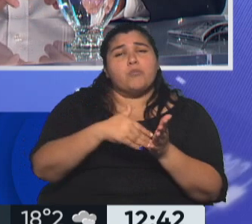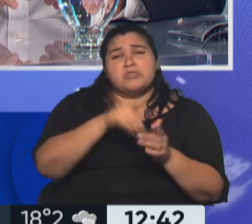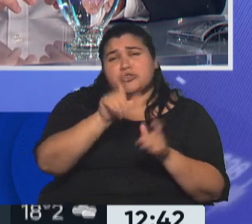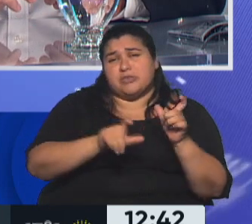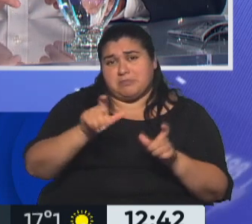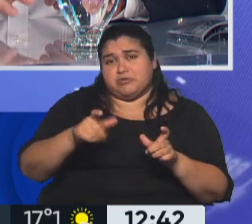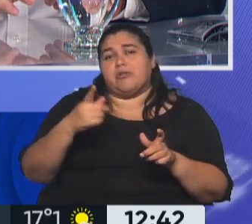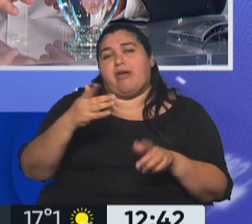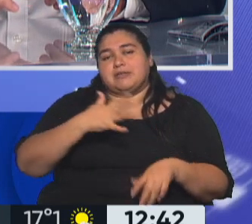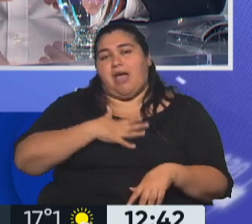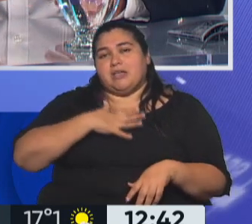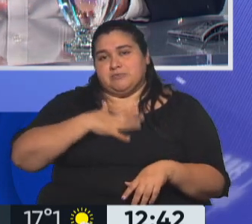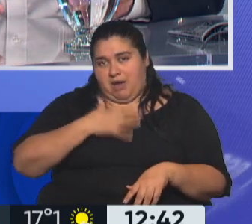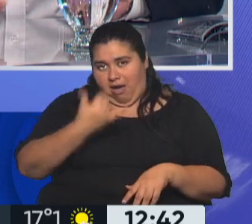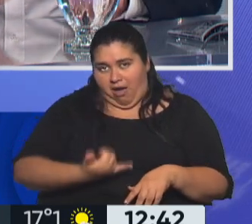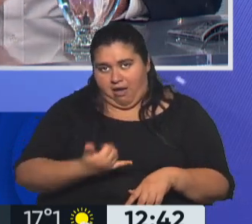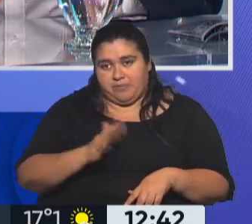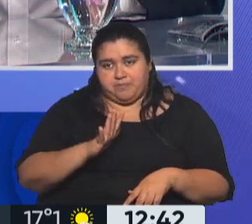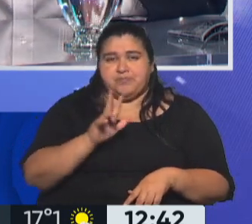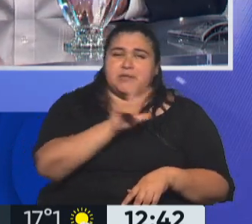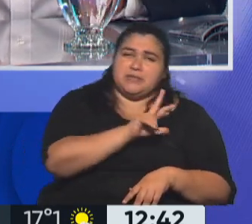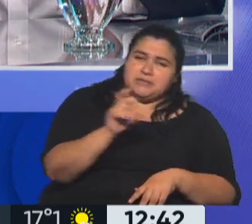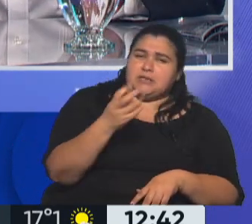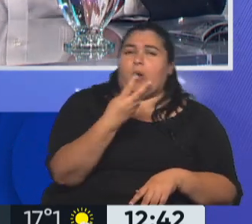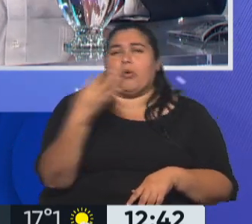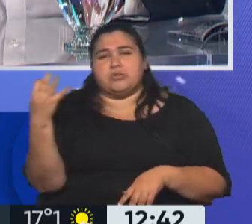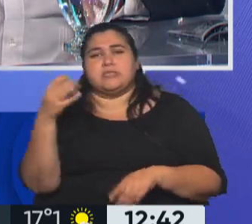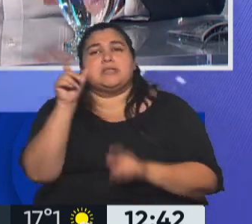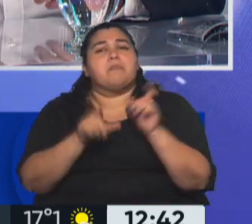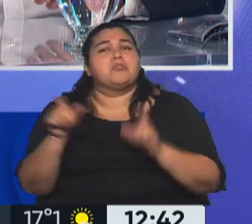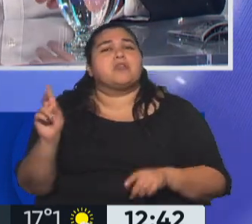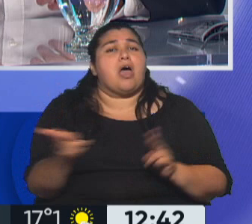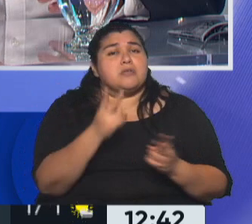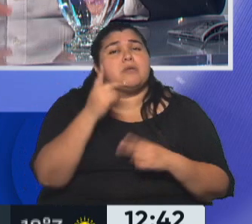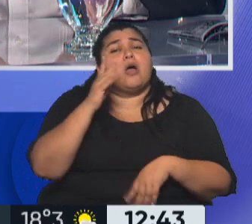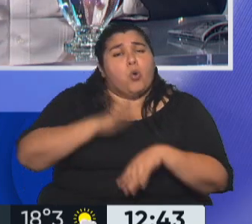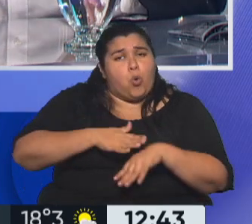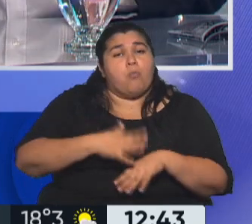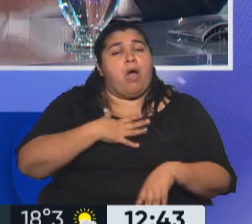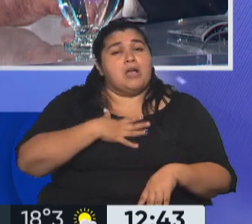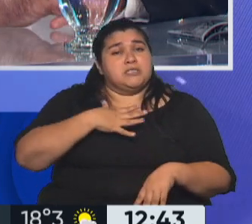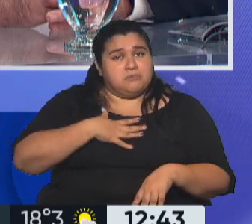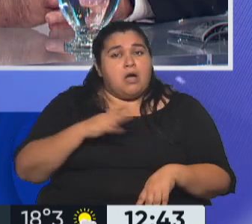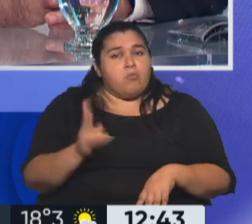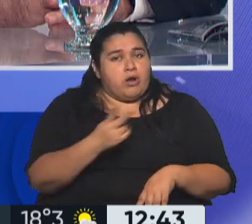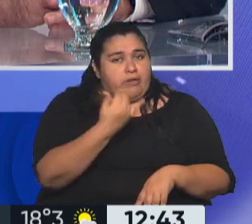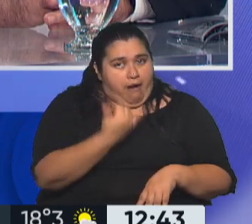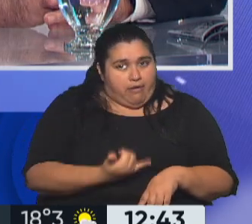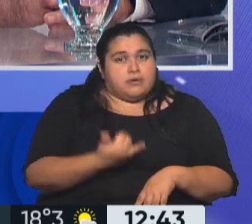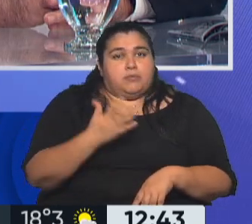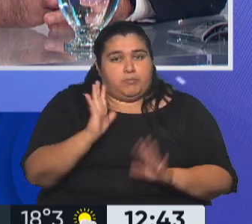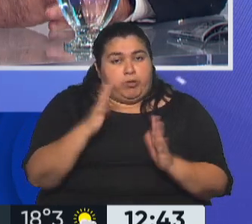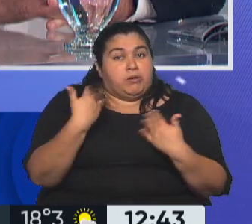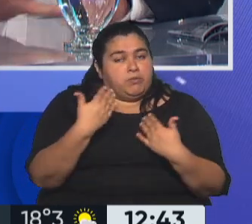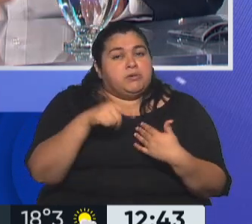asmáticos. Y hay entre 300 y 400 muertes por asma. Todavía eso es algo que no debería existir,